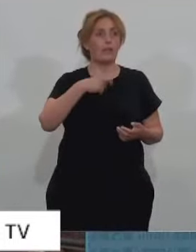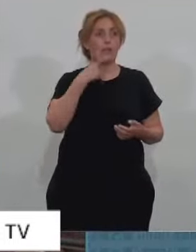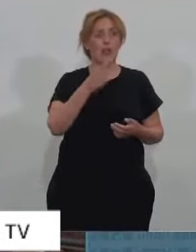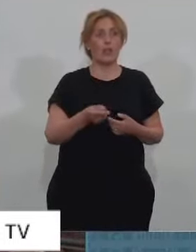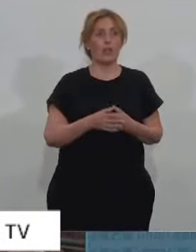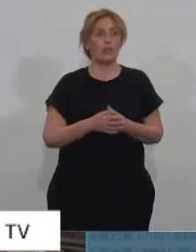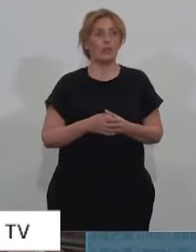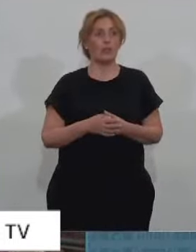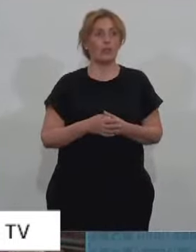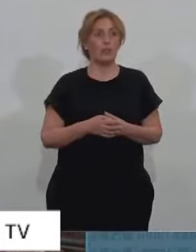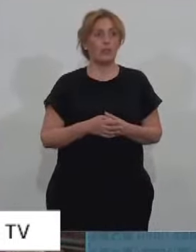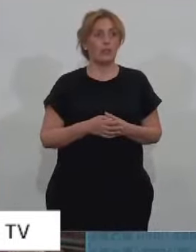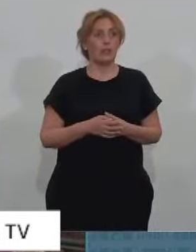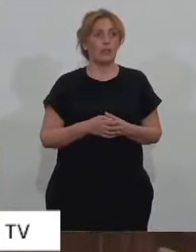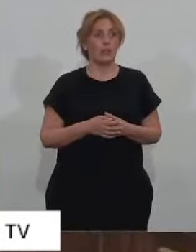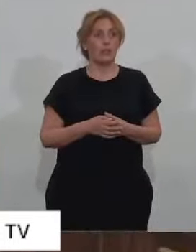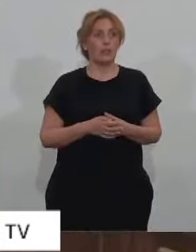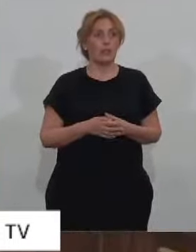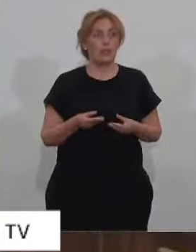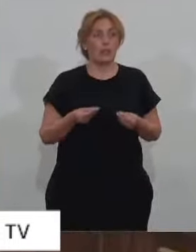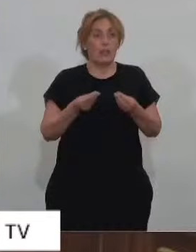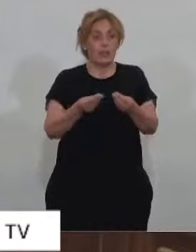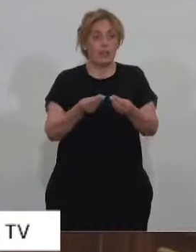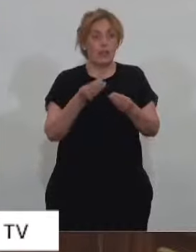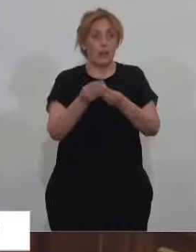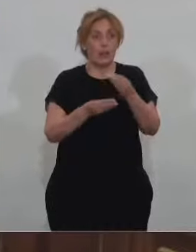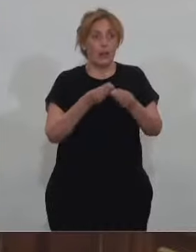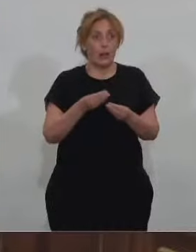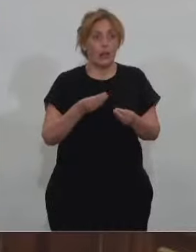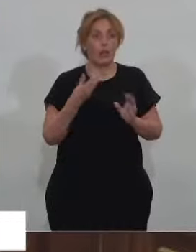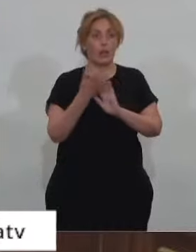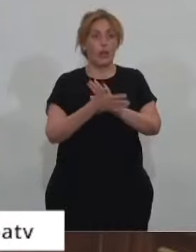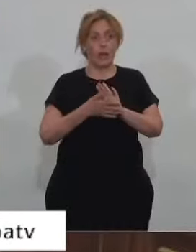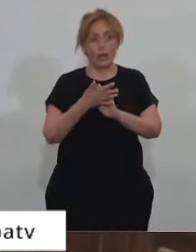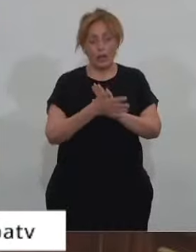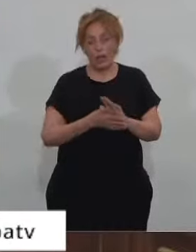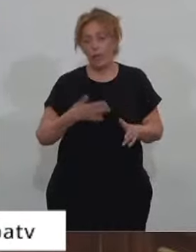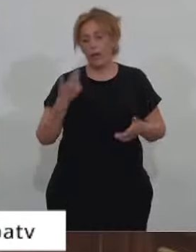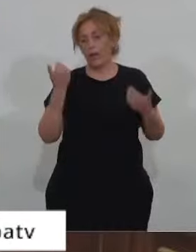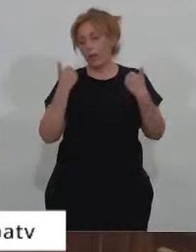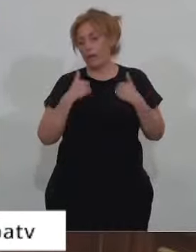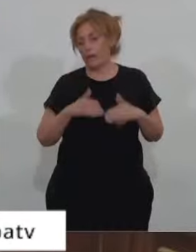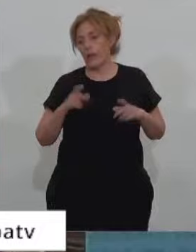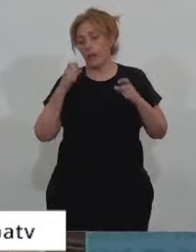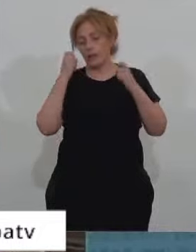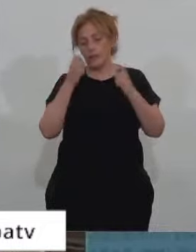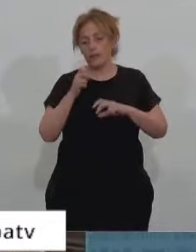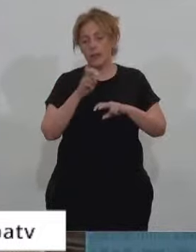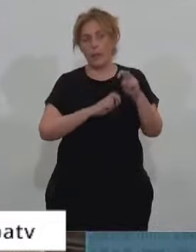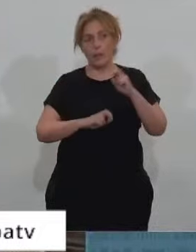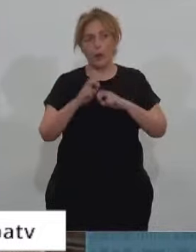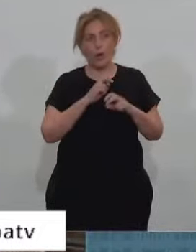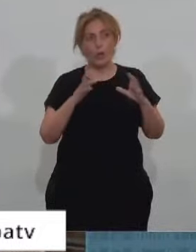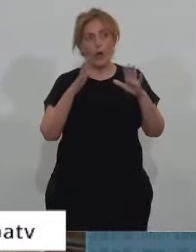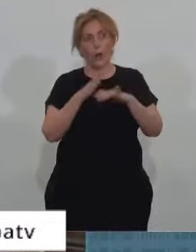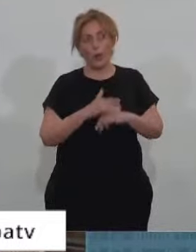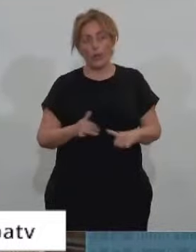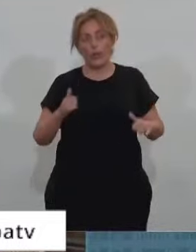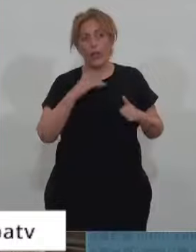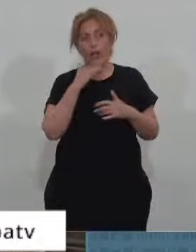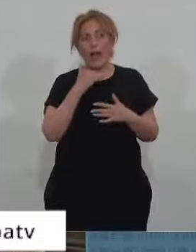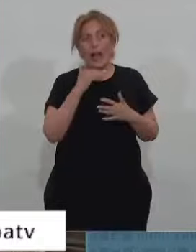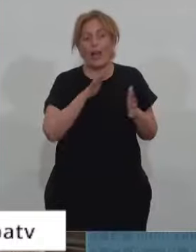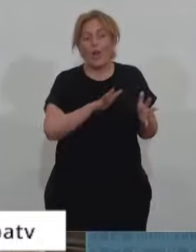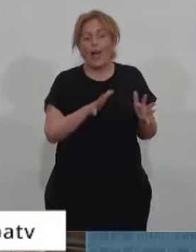lo hemos hablado con ellos y hemos intentado buscar una conciliación para tener algo transitorio y poder dar salida a todas las solicitudes que